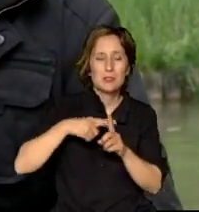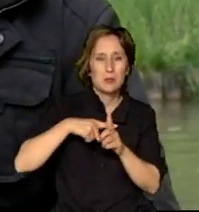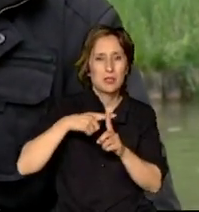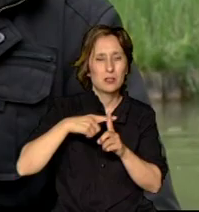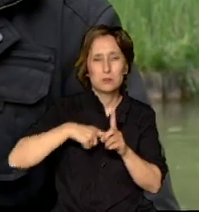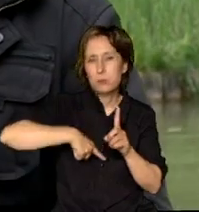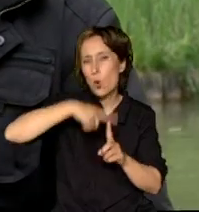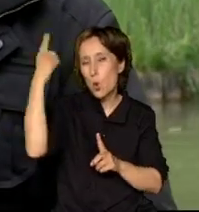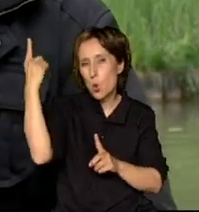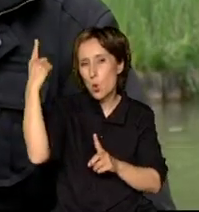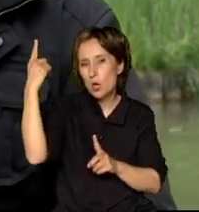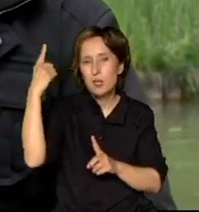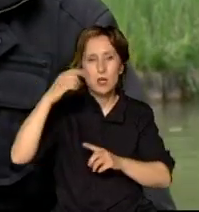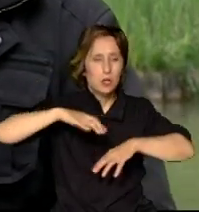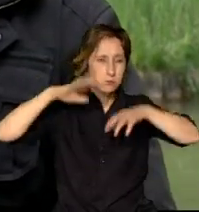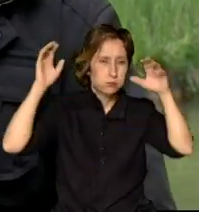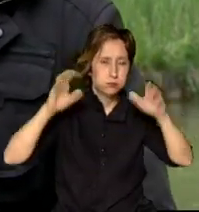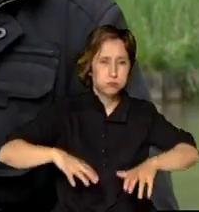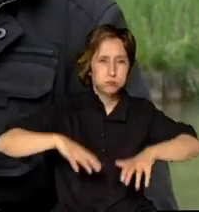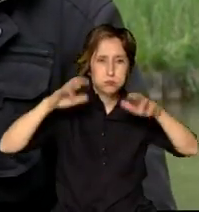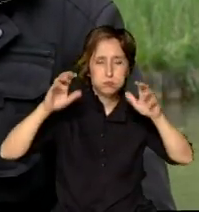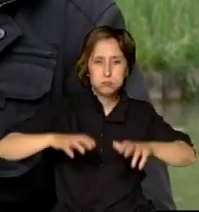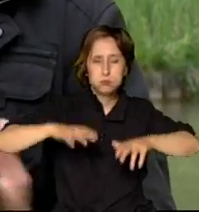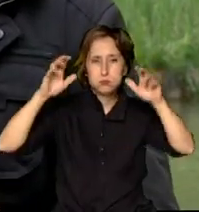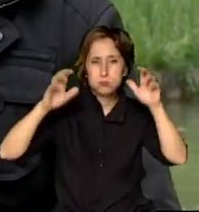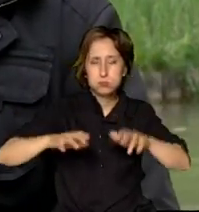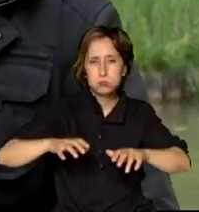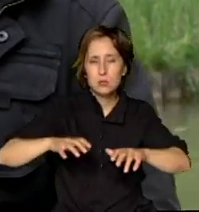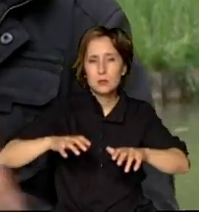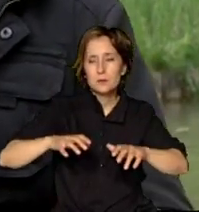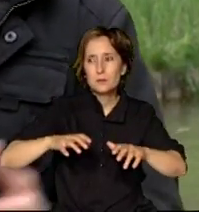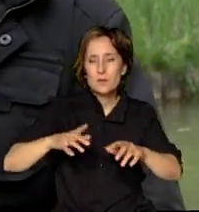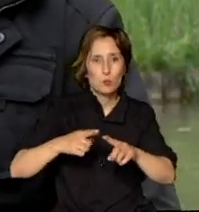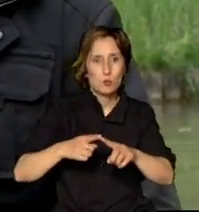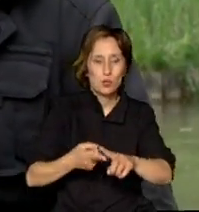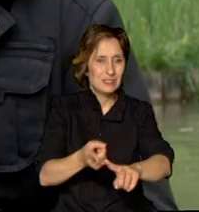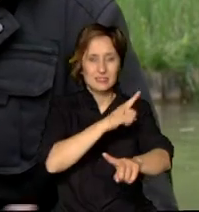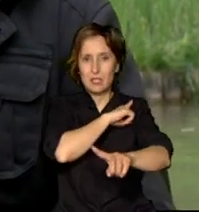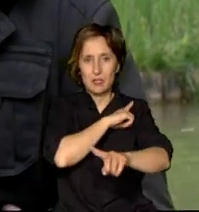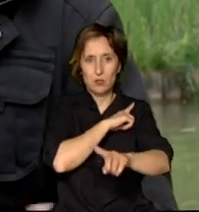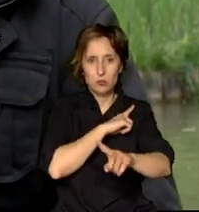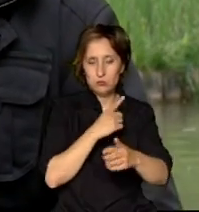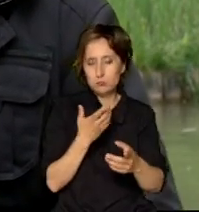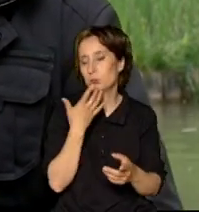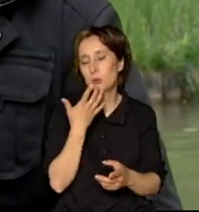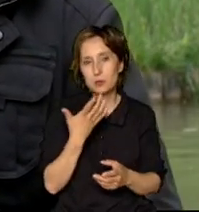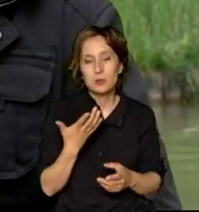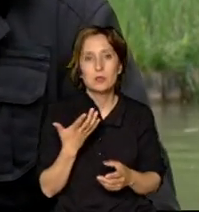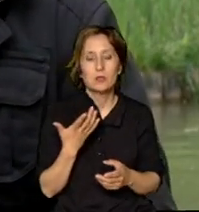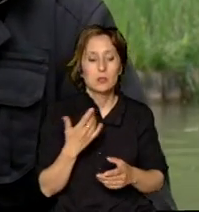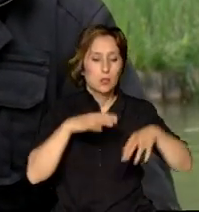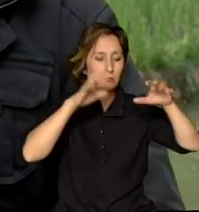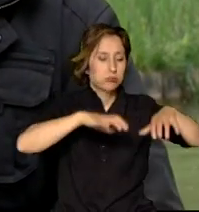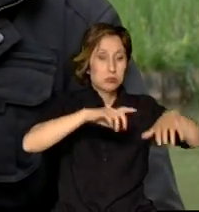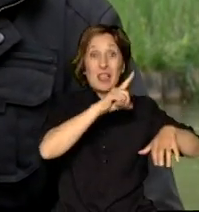temperaturas muy altas o esas precipitaciones que bueno, tocan un poco los extremos de la serie. Supongamos que llueve